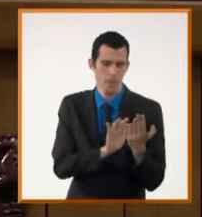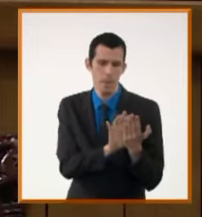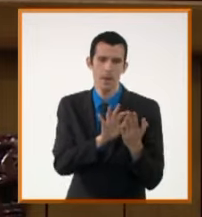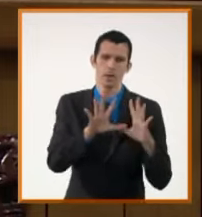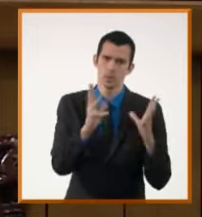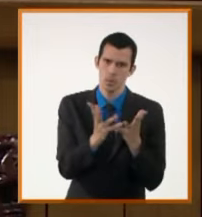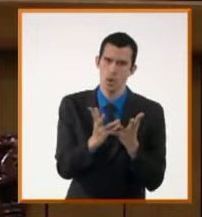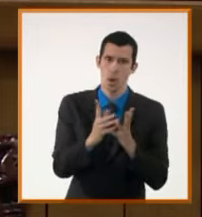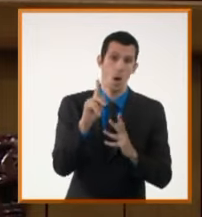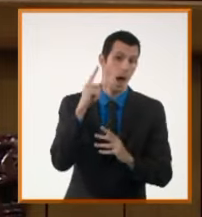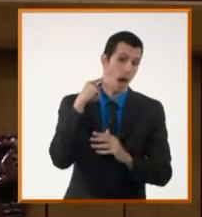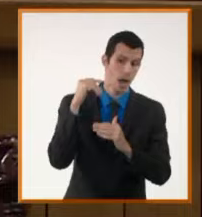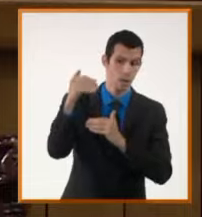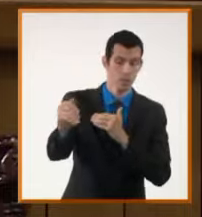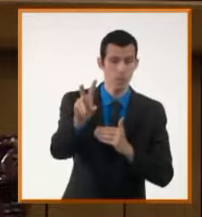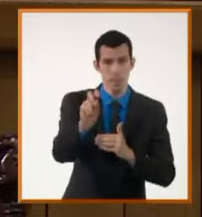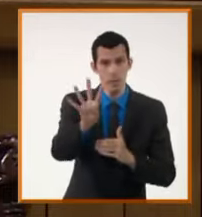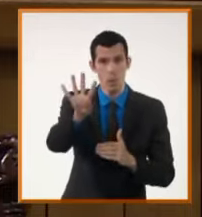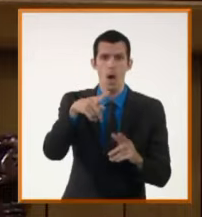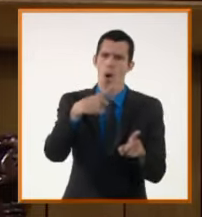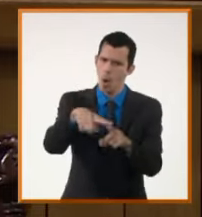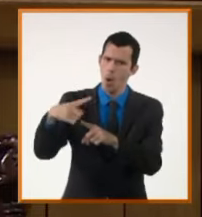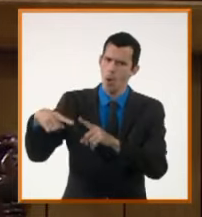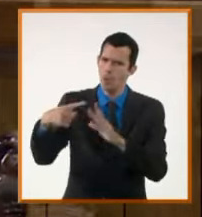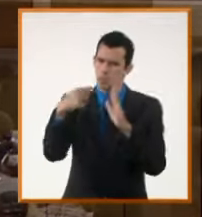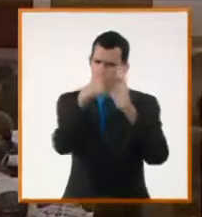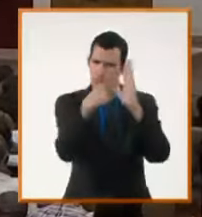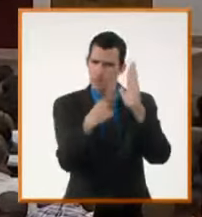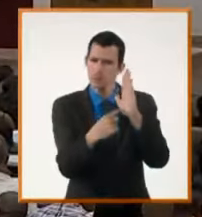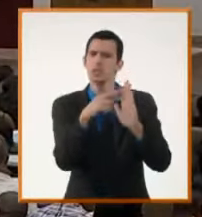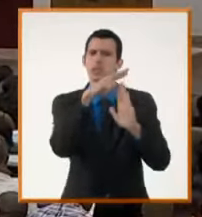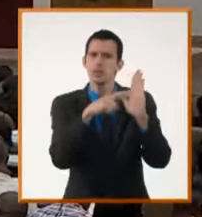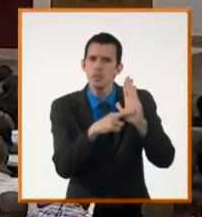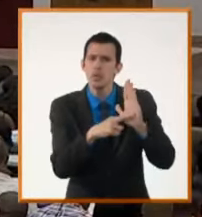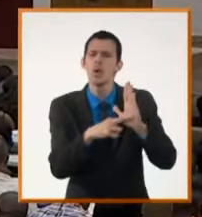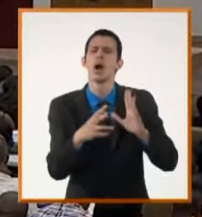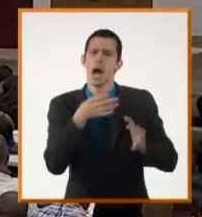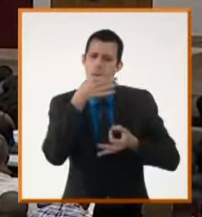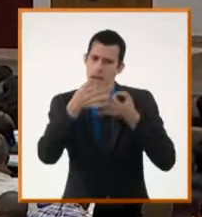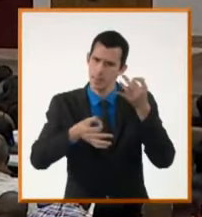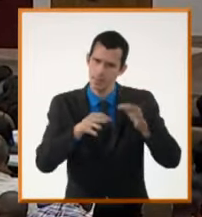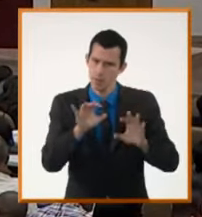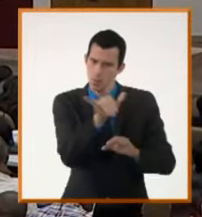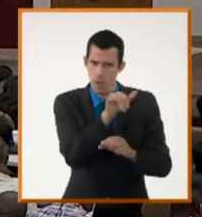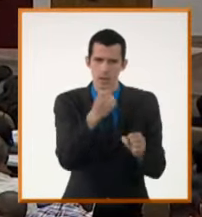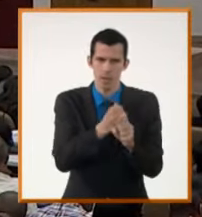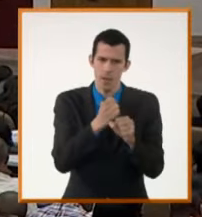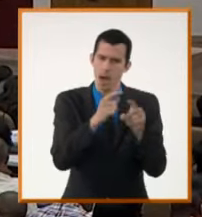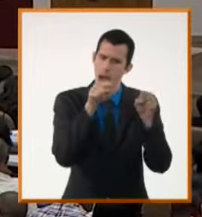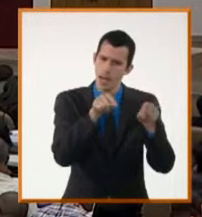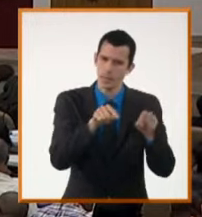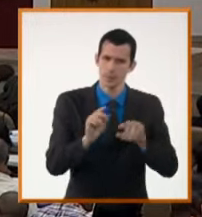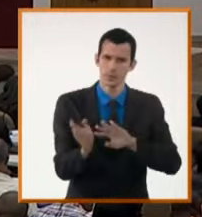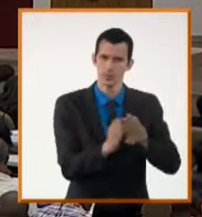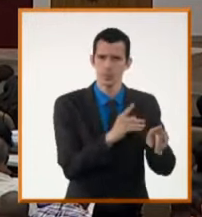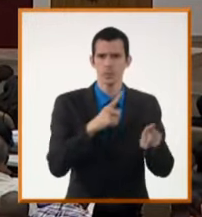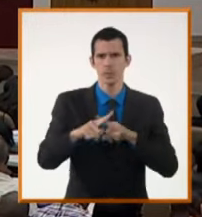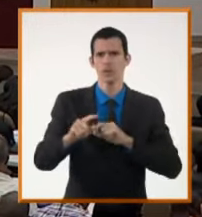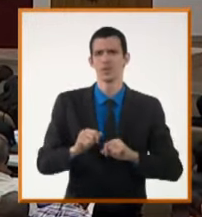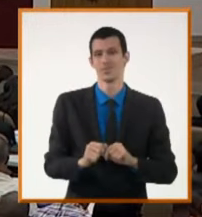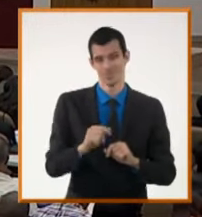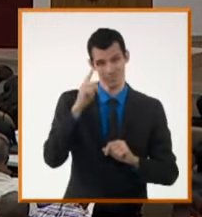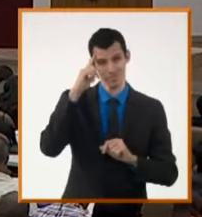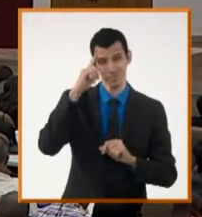el 2024. Y revisar los sistemas de trabajo. Se están haciendo demasiadas reuniones a todos los